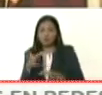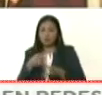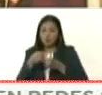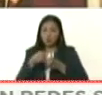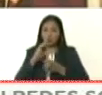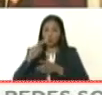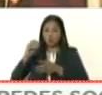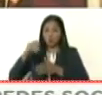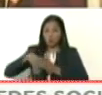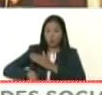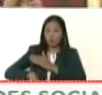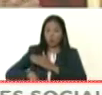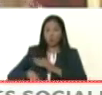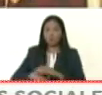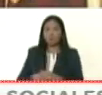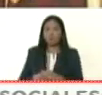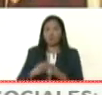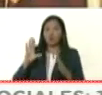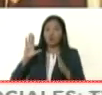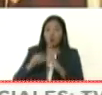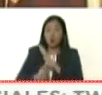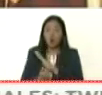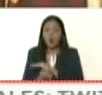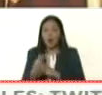para ellos. Se los roban.